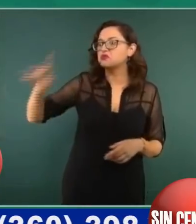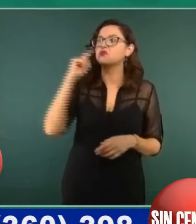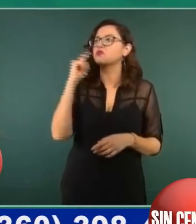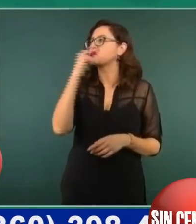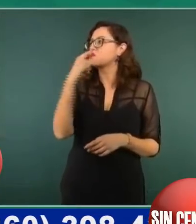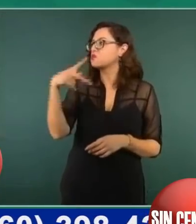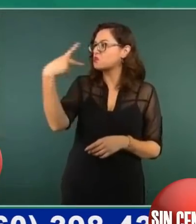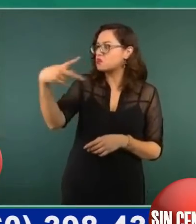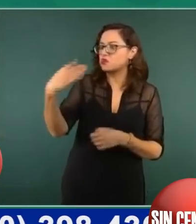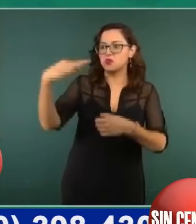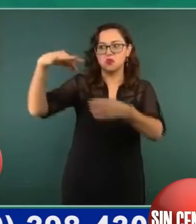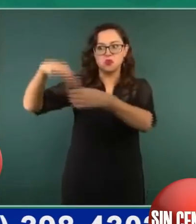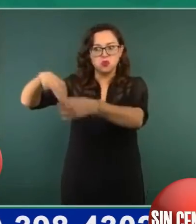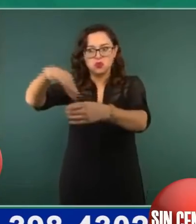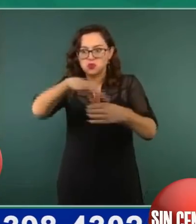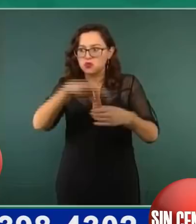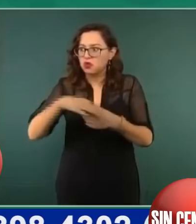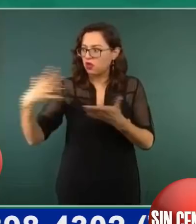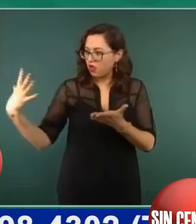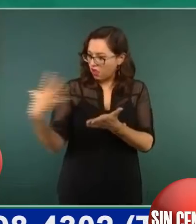estamos obligados